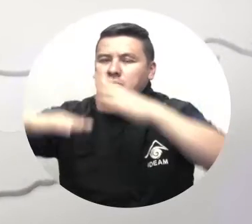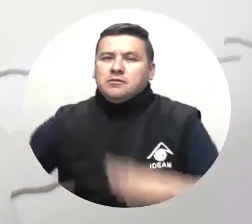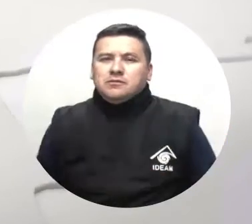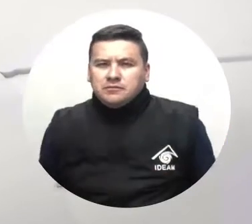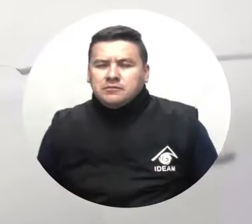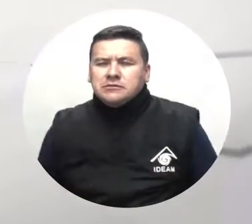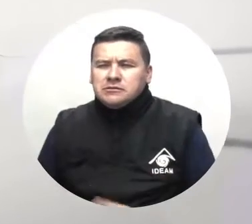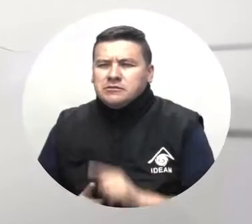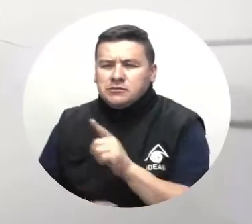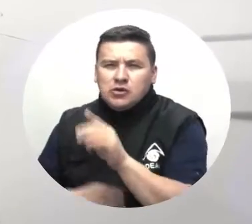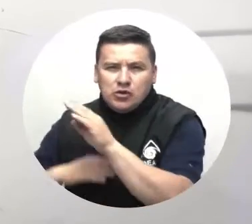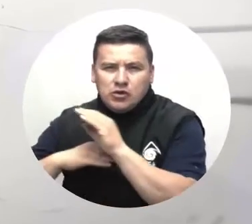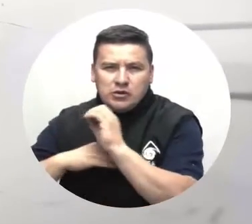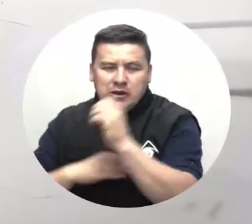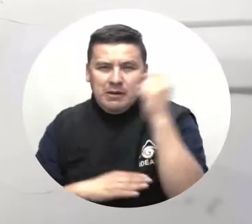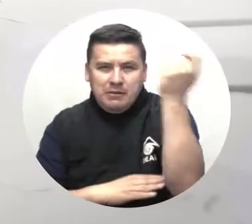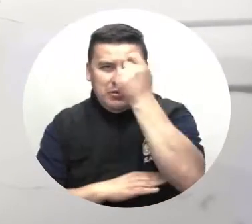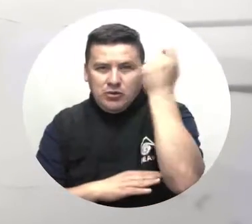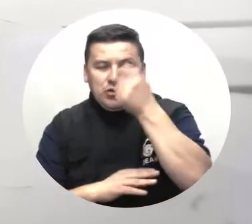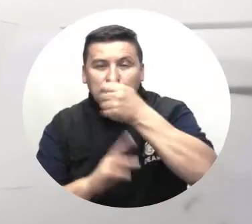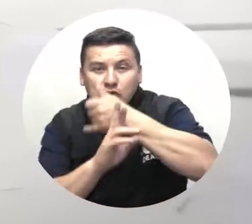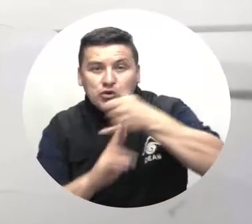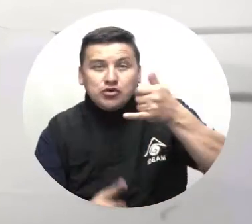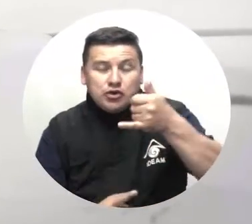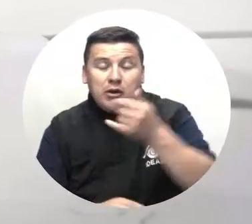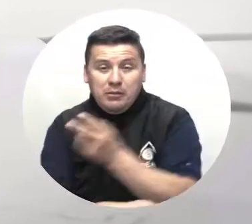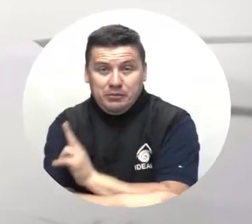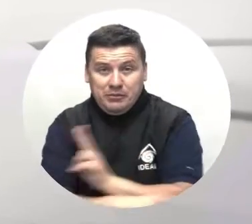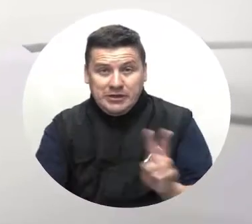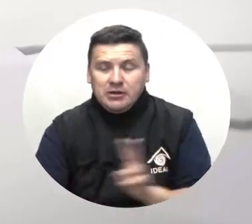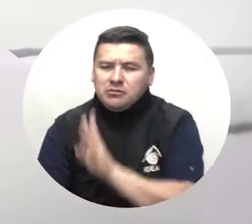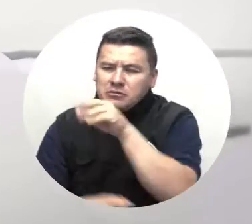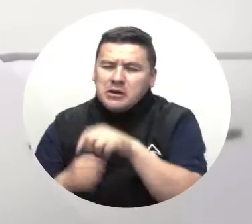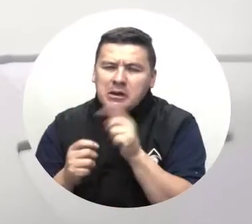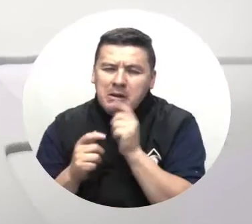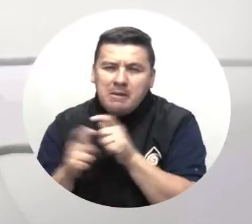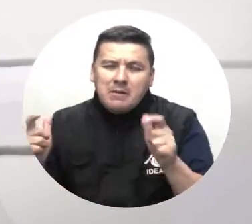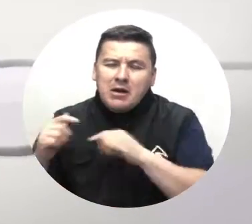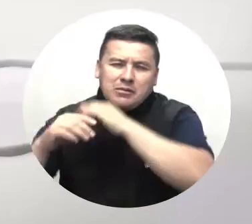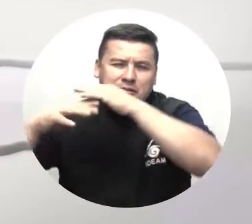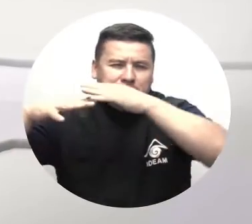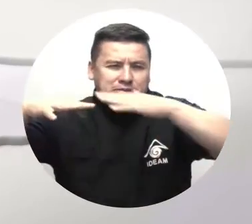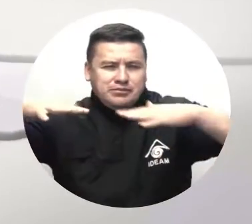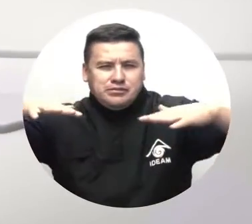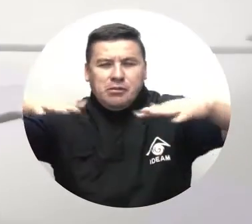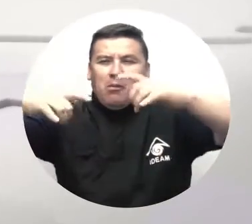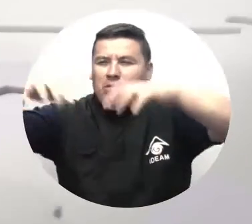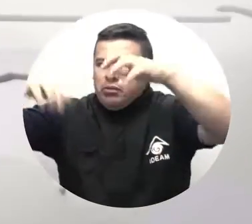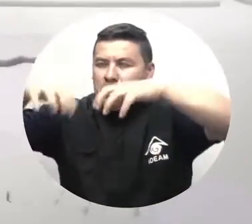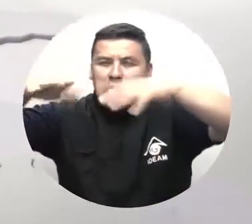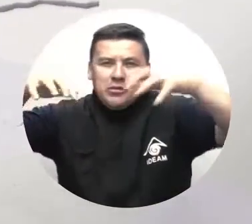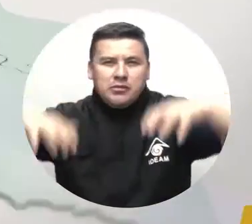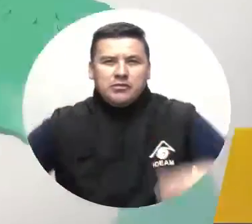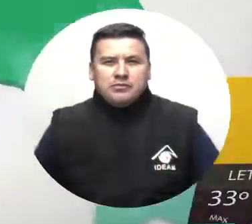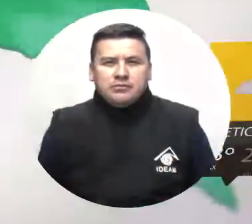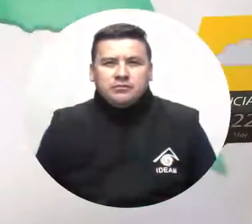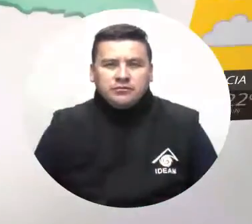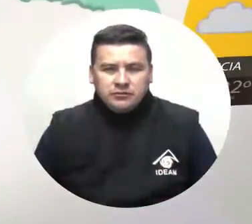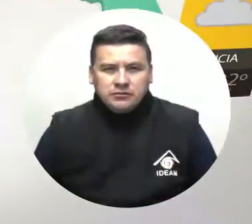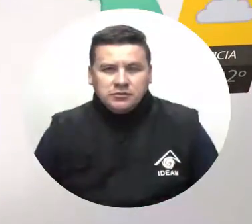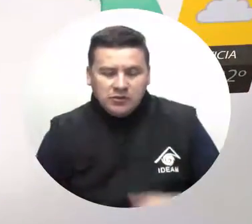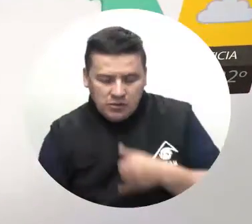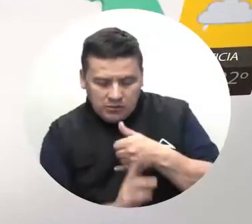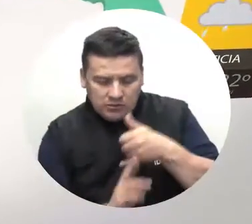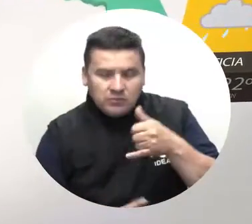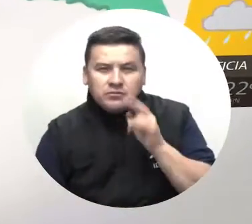las condiciones secas en gran parte de la región, excepto hacia el occidente del Meta y sur del Vichada, donde se espera mayor nubosidad y